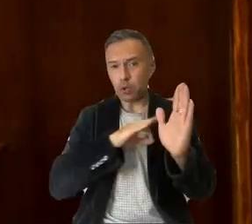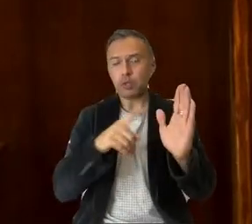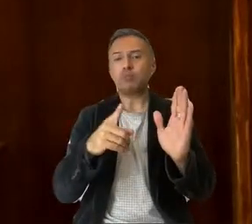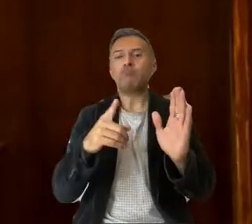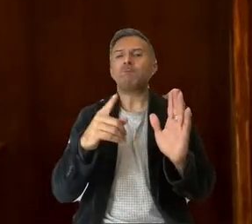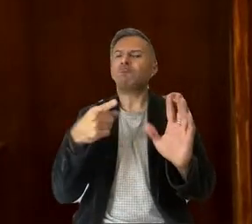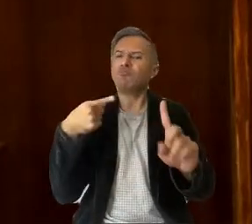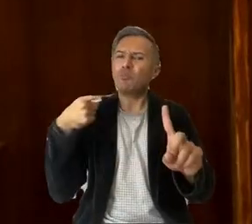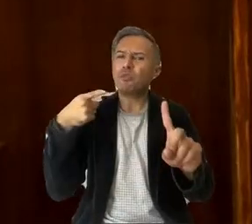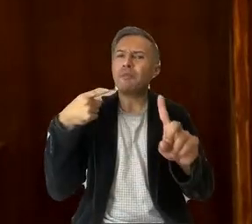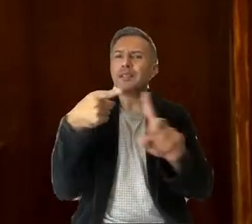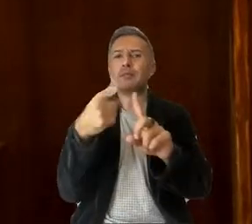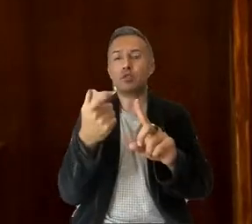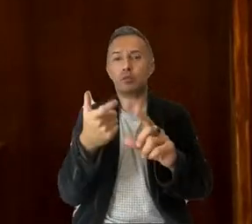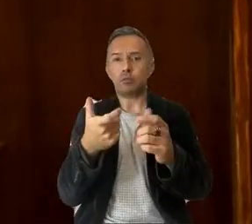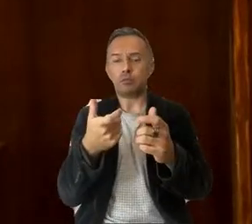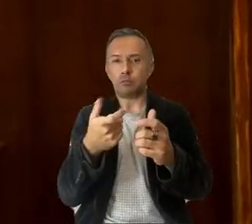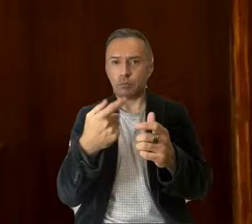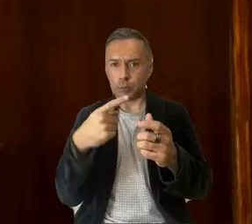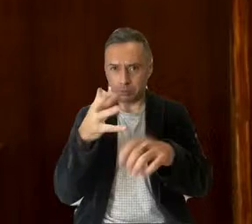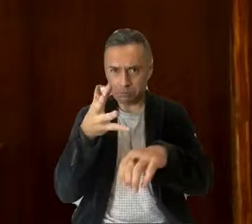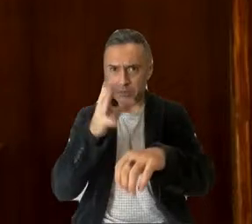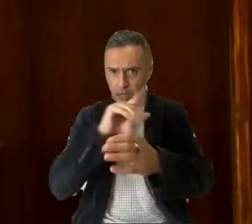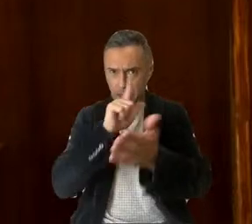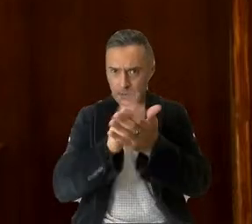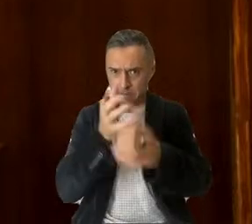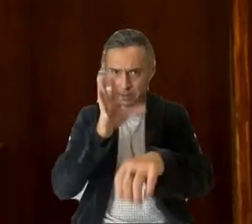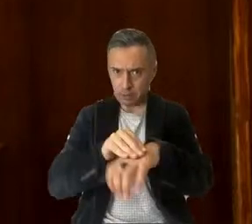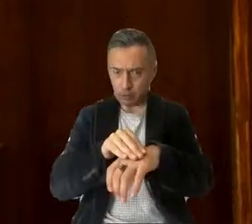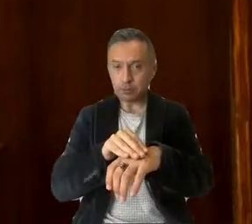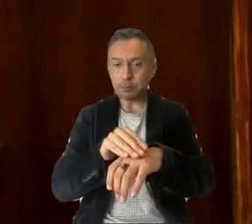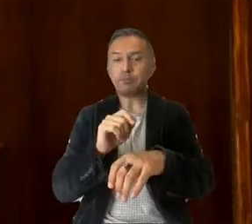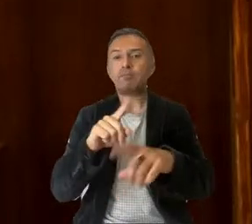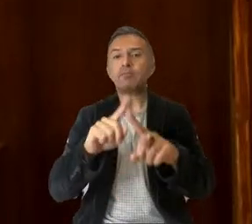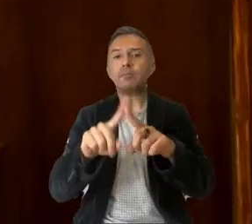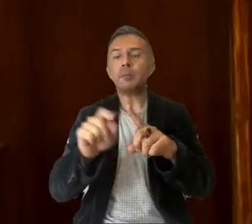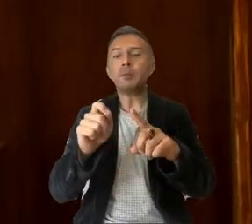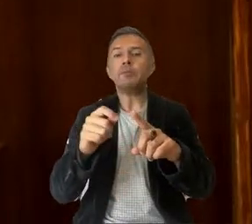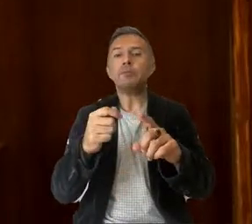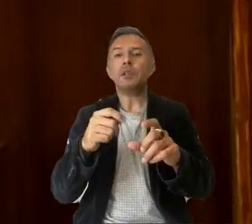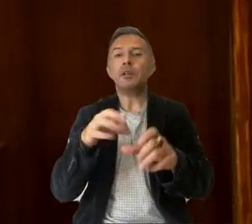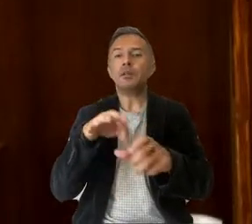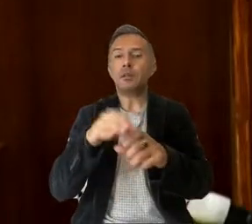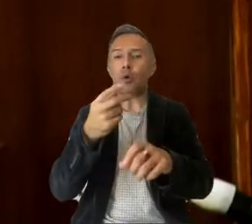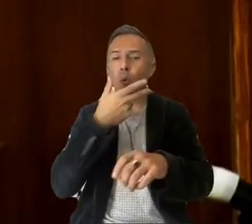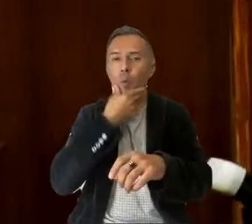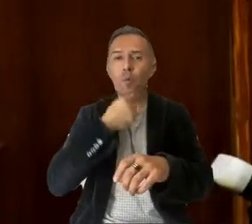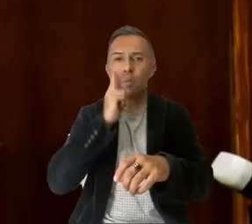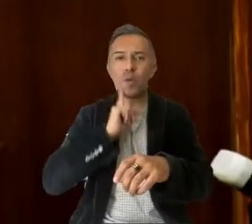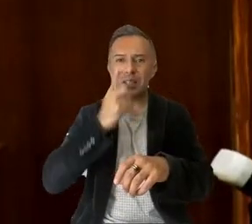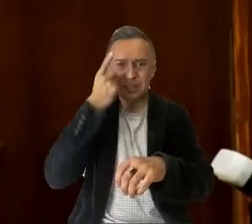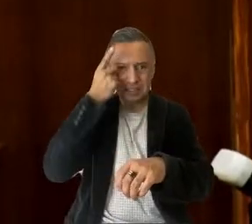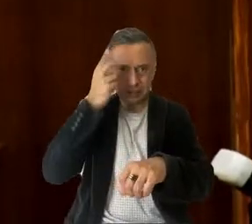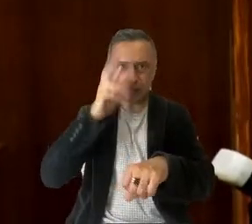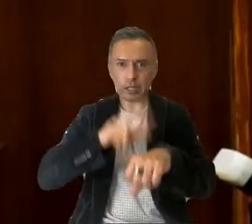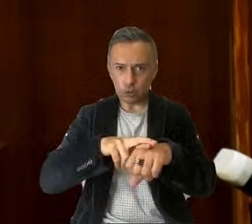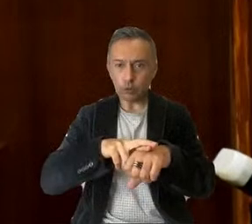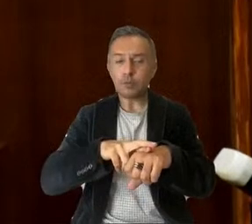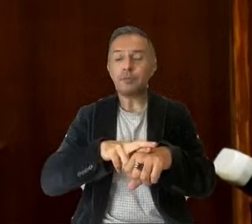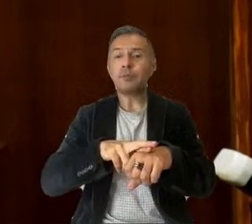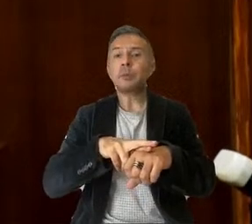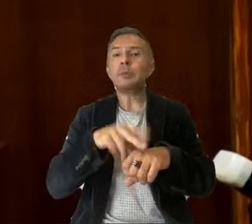autonomía, objeto y atribuciones, enlistamos los requisitos para ser directora o director y